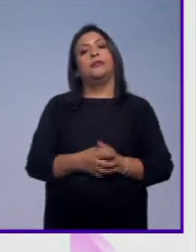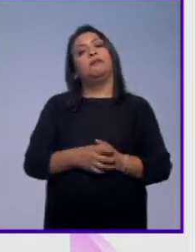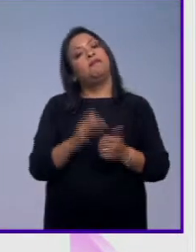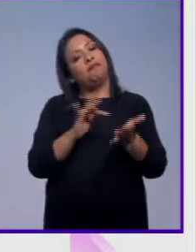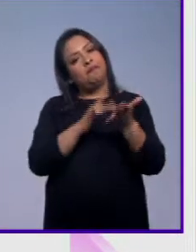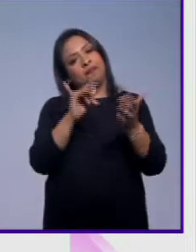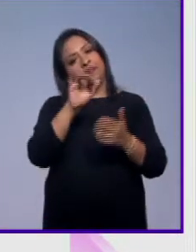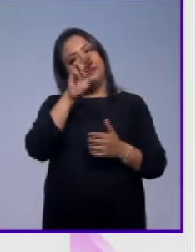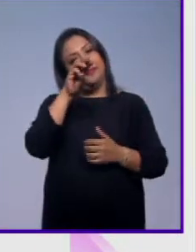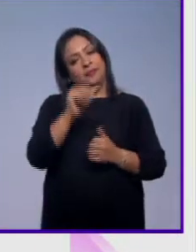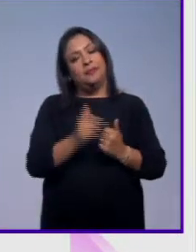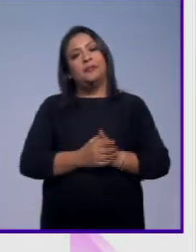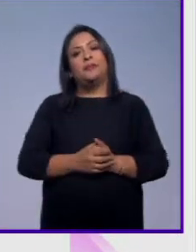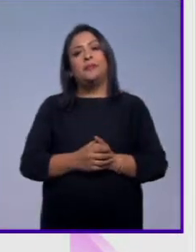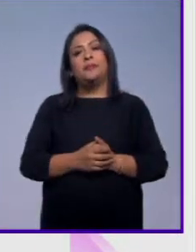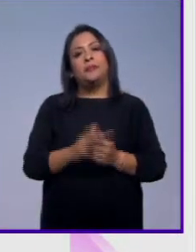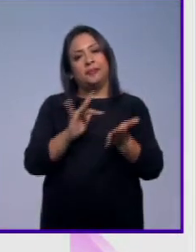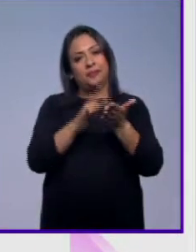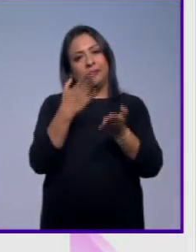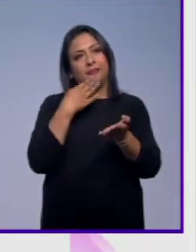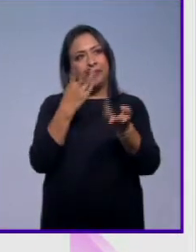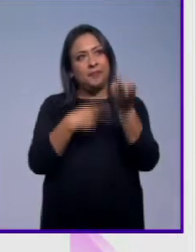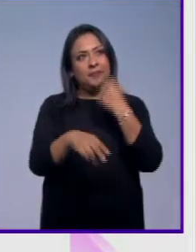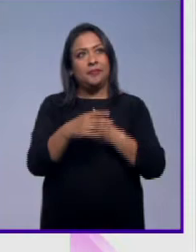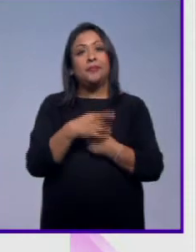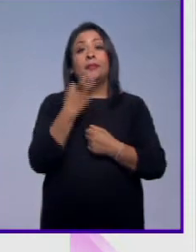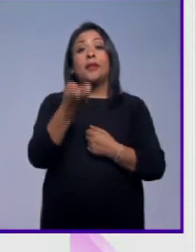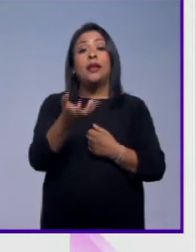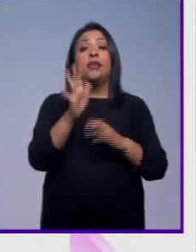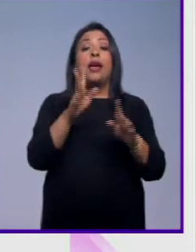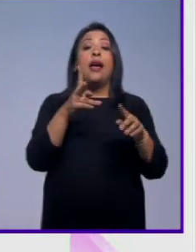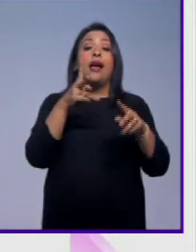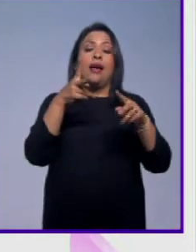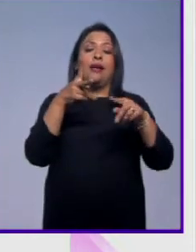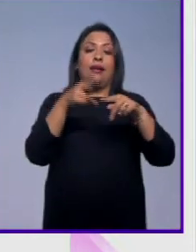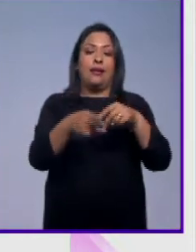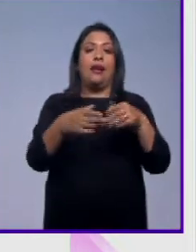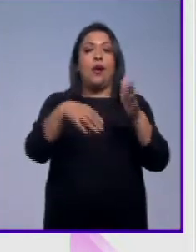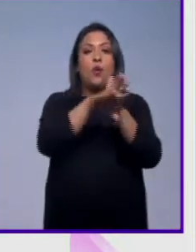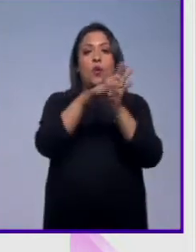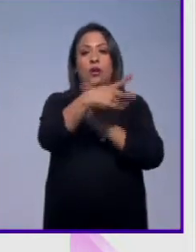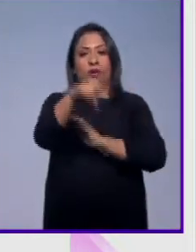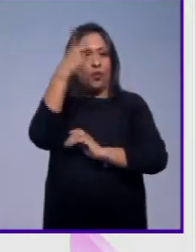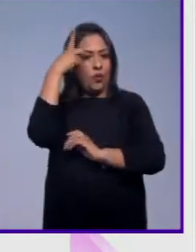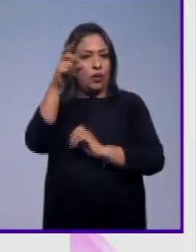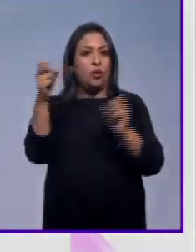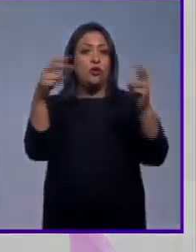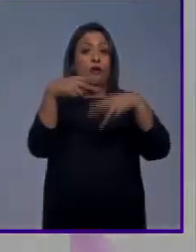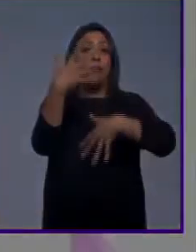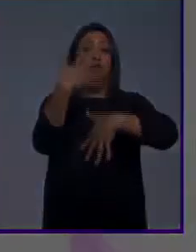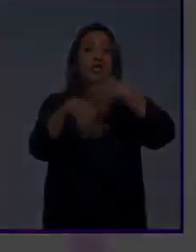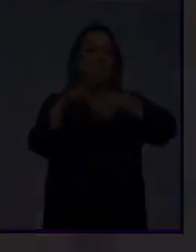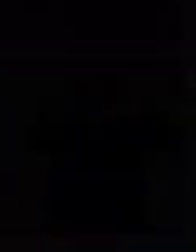y muchas gracias gracias bienvenida esto es fue habitaciones propias y nos vemos dentro de 15 días